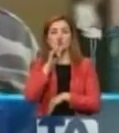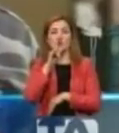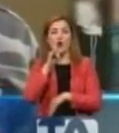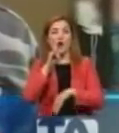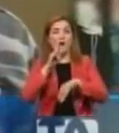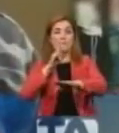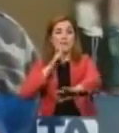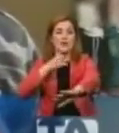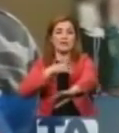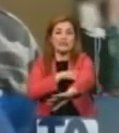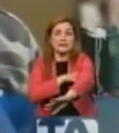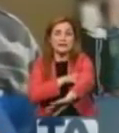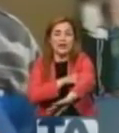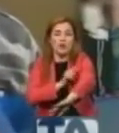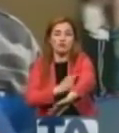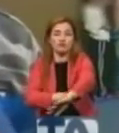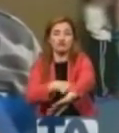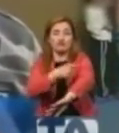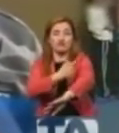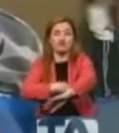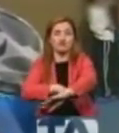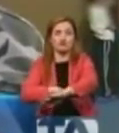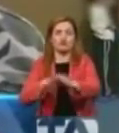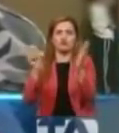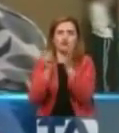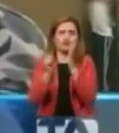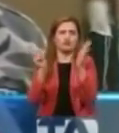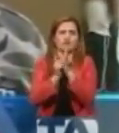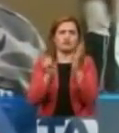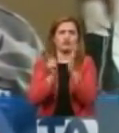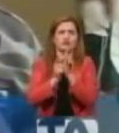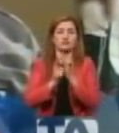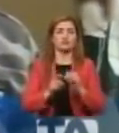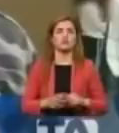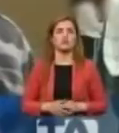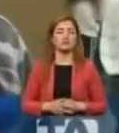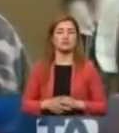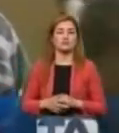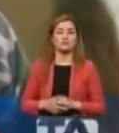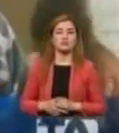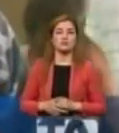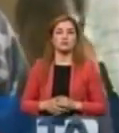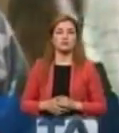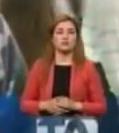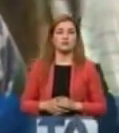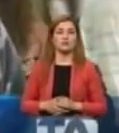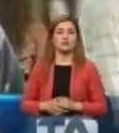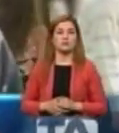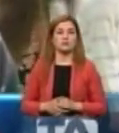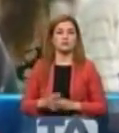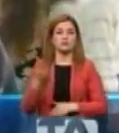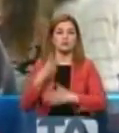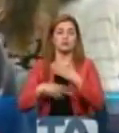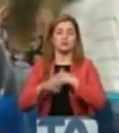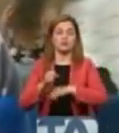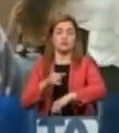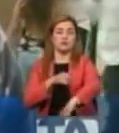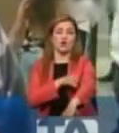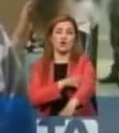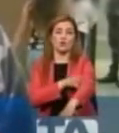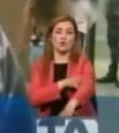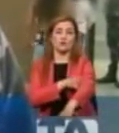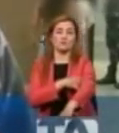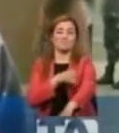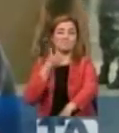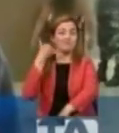de pasar el filtro 2, el escáner le suena y la señora nos manifiesta que las hijas tienen adheridas a las piernas un